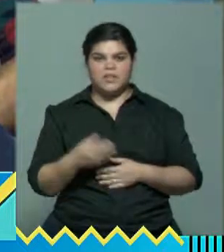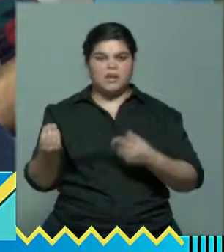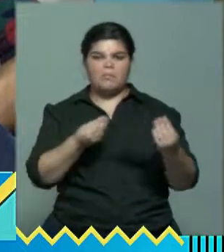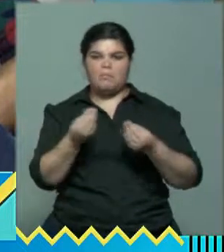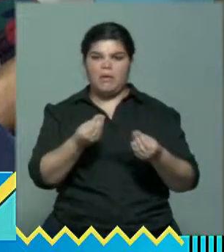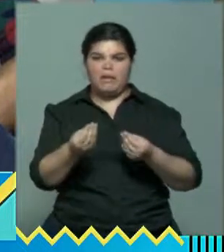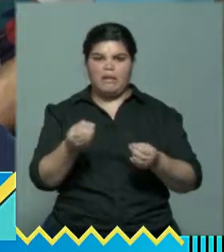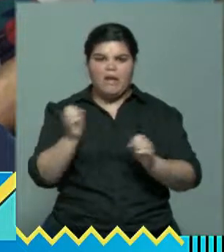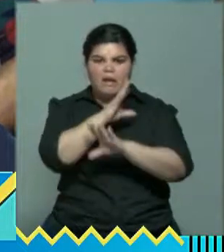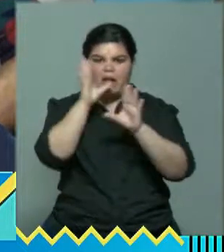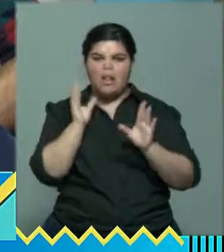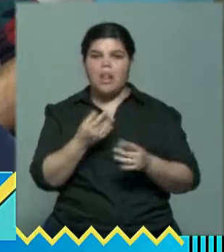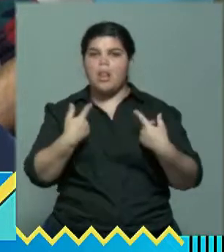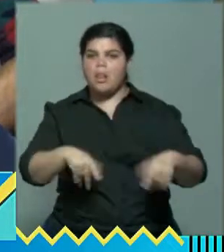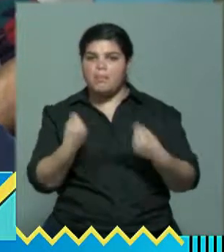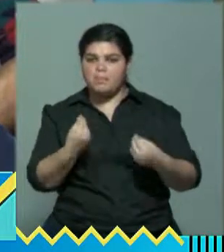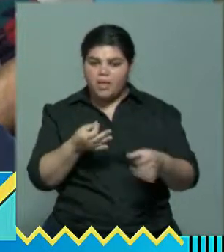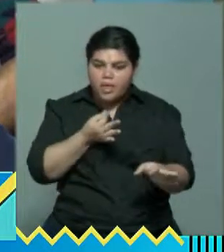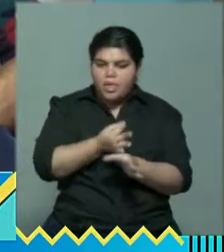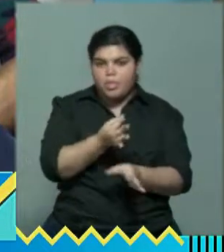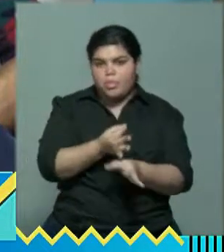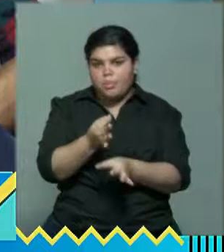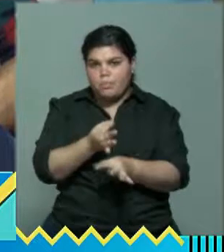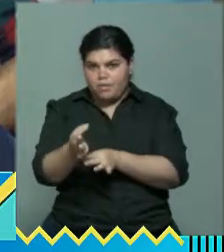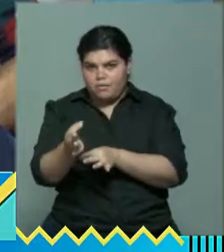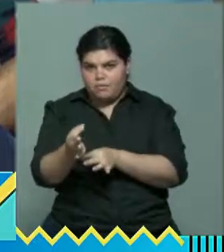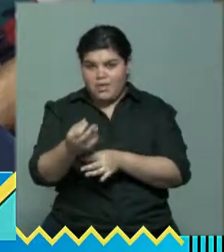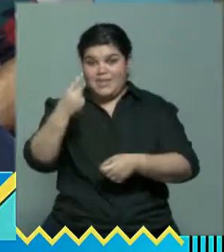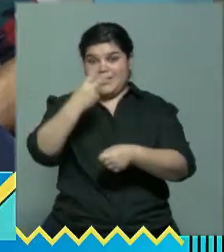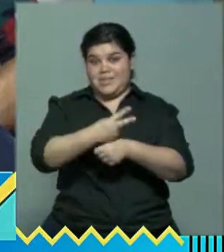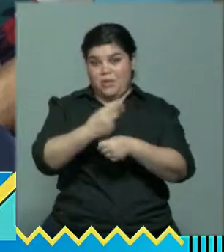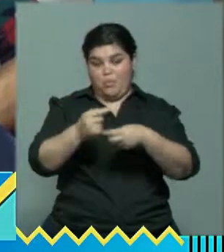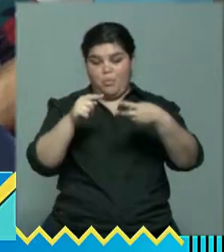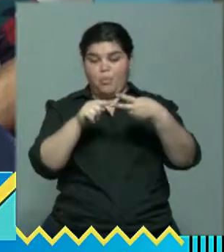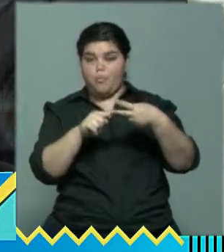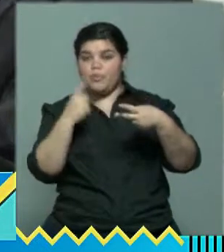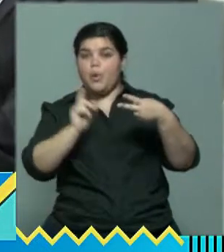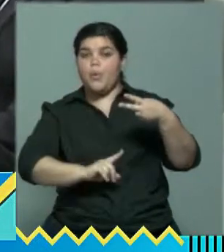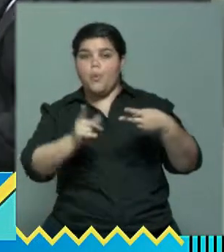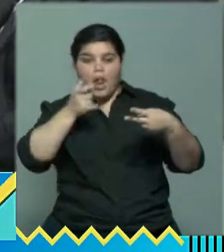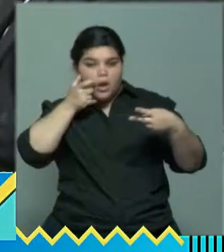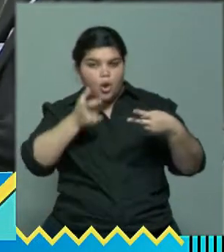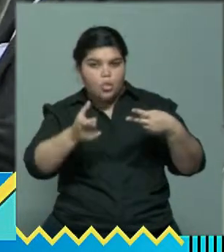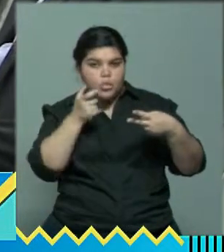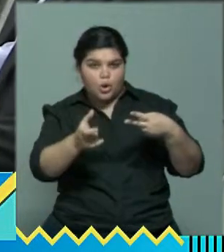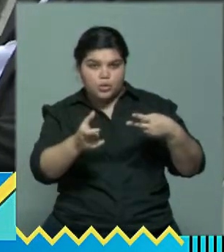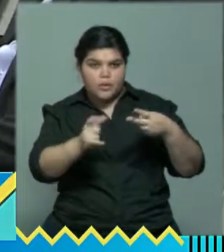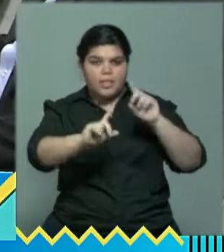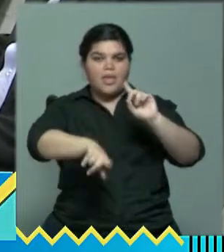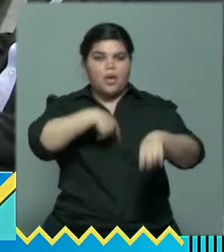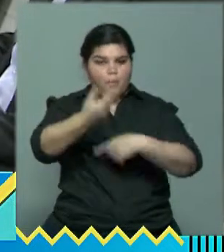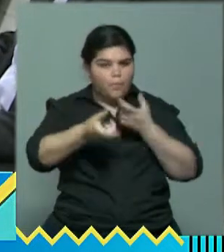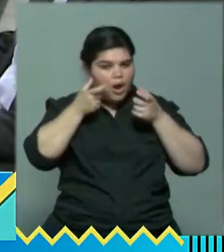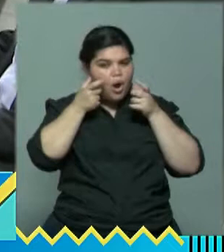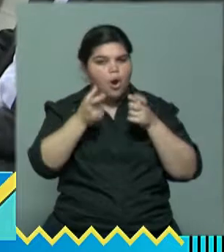educar. Y en segundo lugar, el tema del control, que el tema del control es importante, que si querés después sí, ahondamos